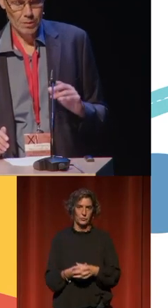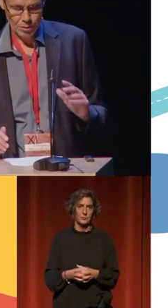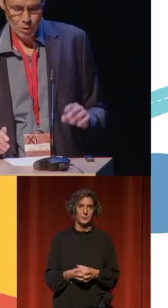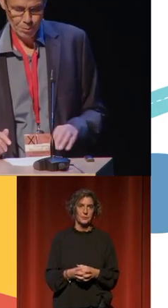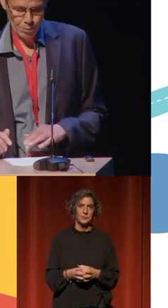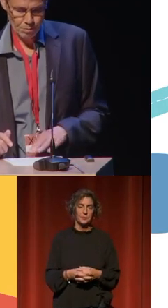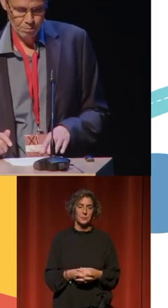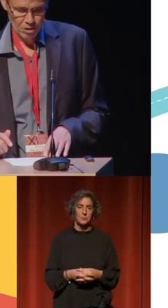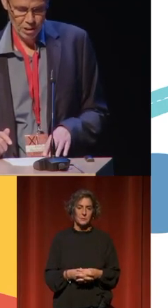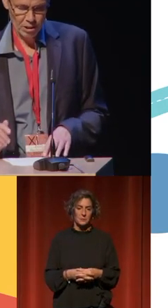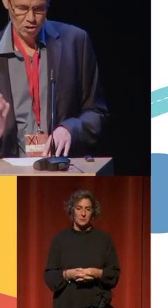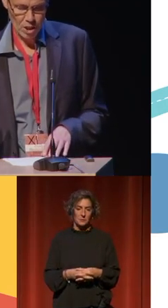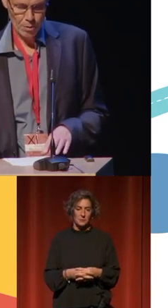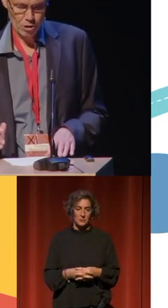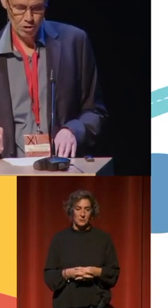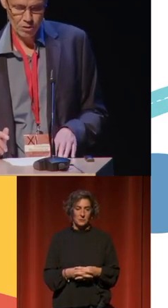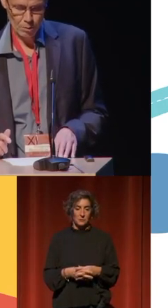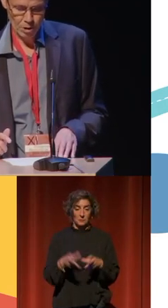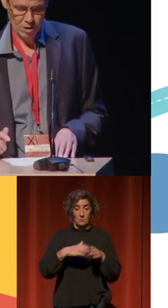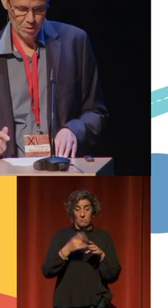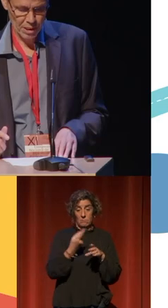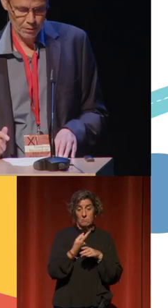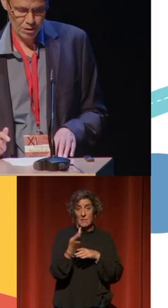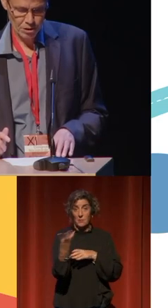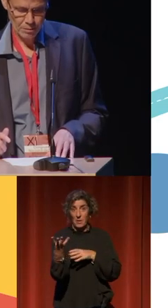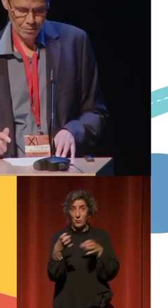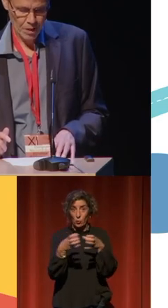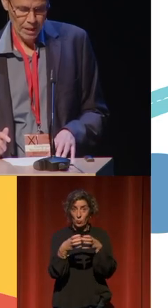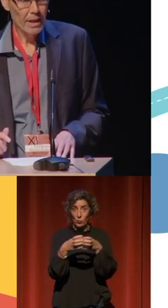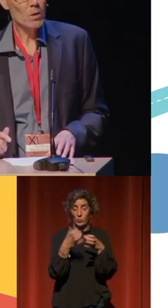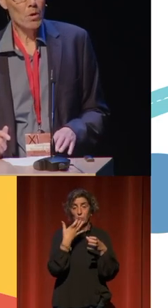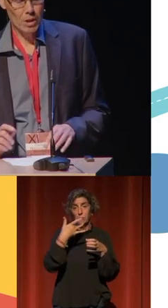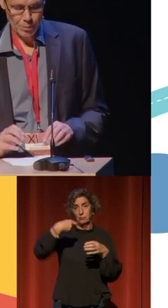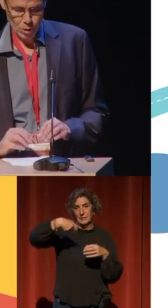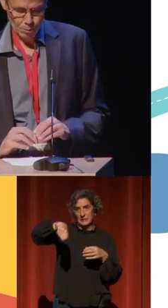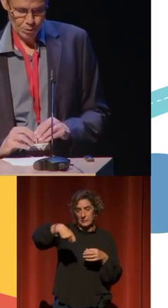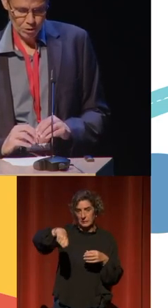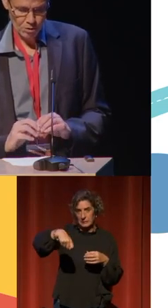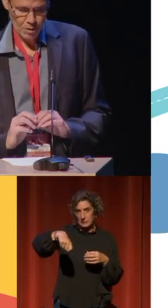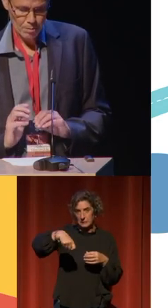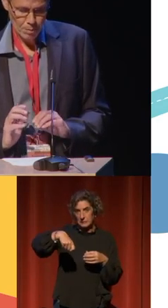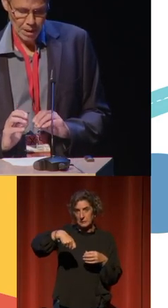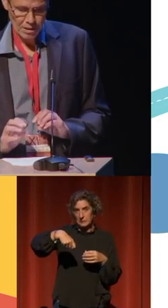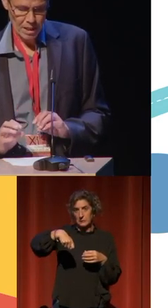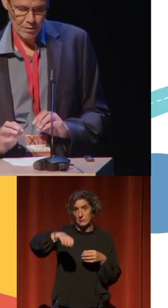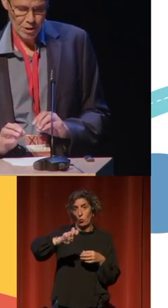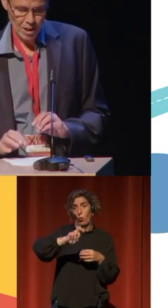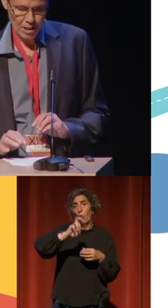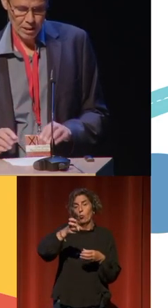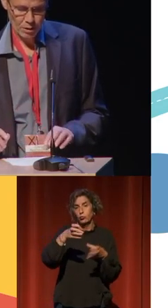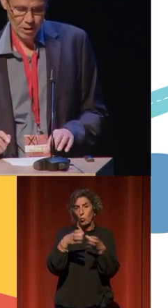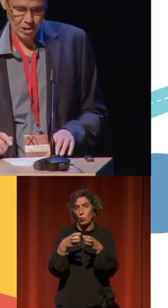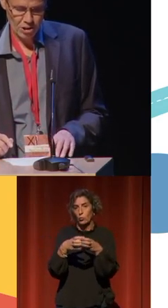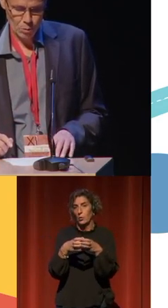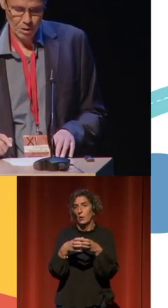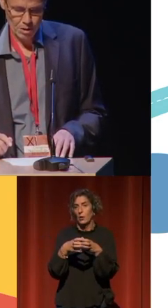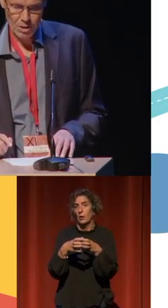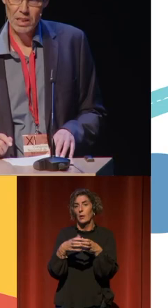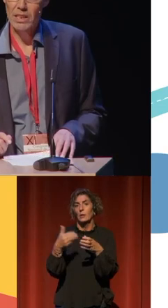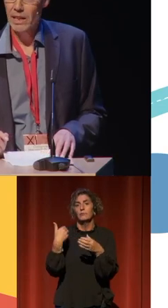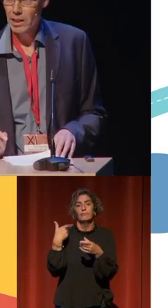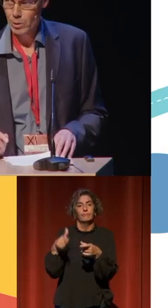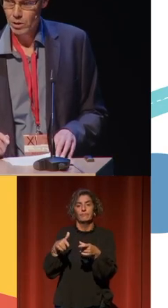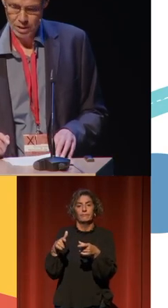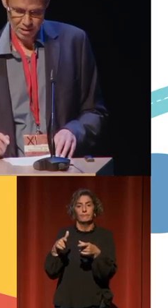entonces miembros del grupo como el presidente otro grupo puede ser presidido por